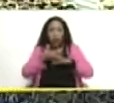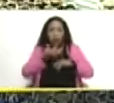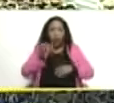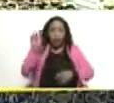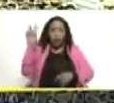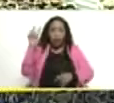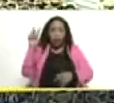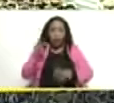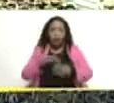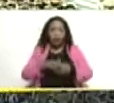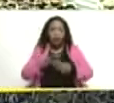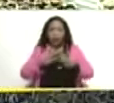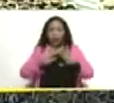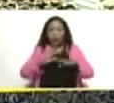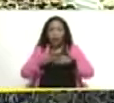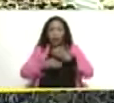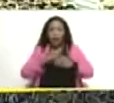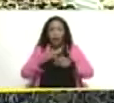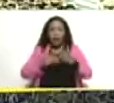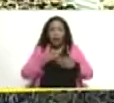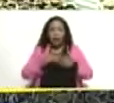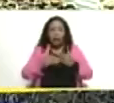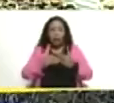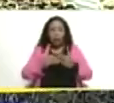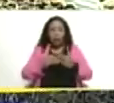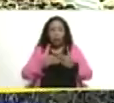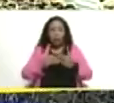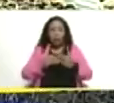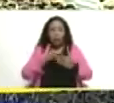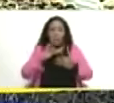Hemos dado ya el paso necesario.